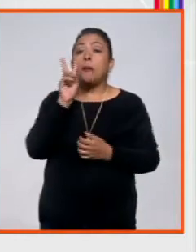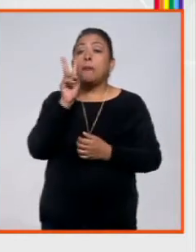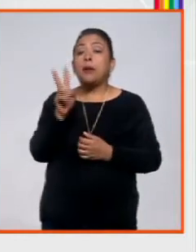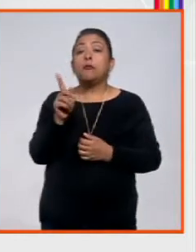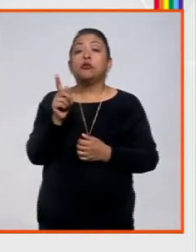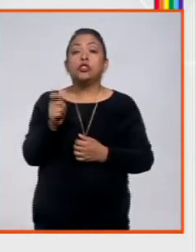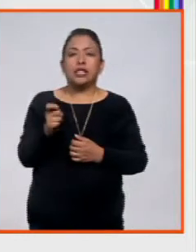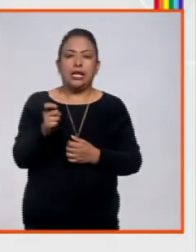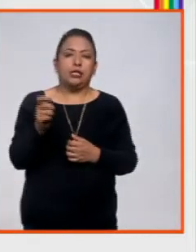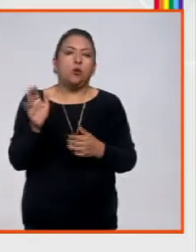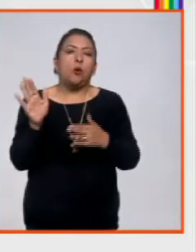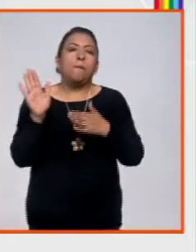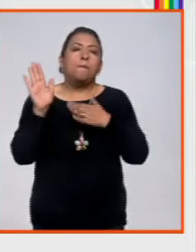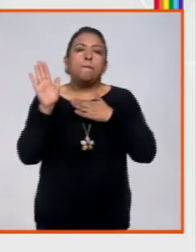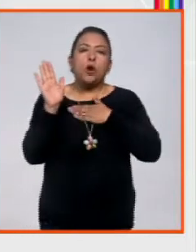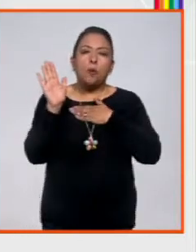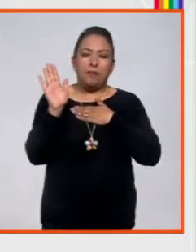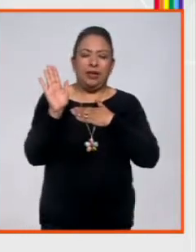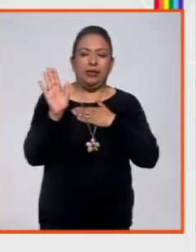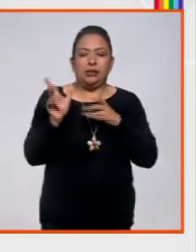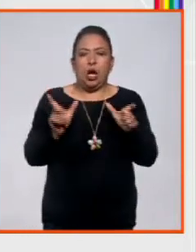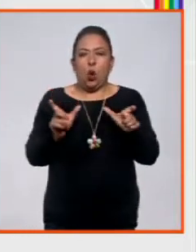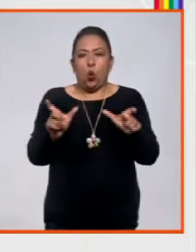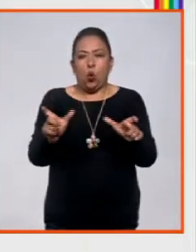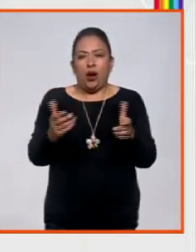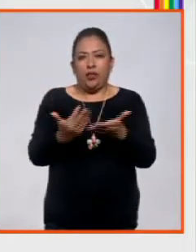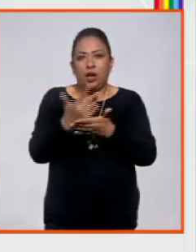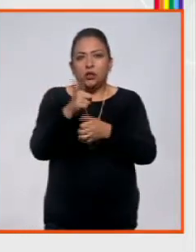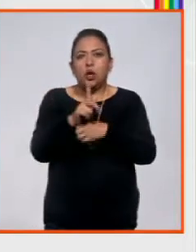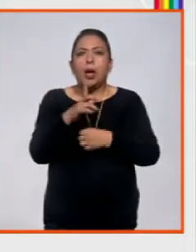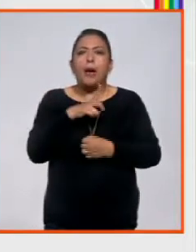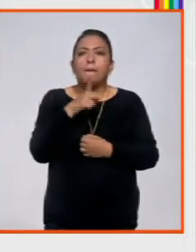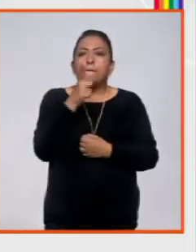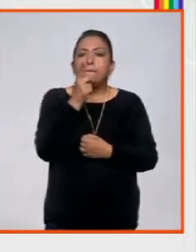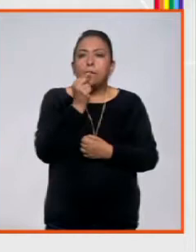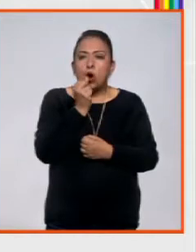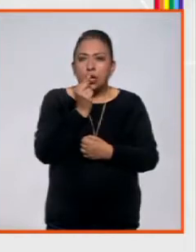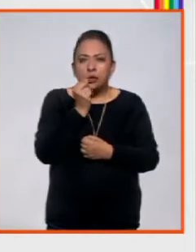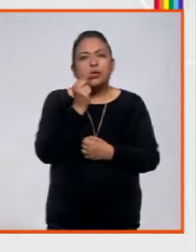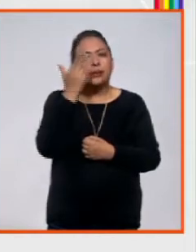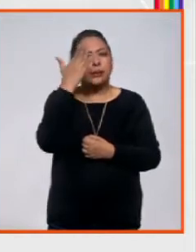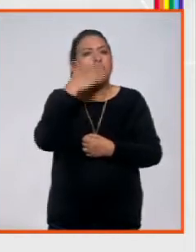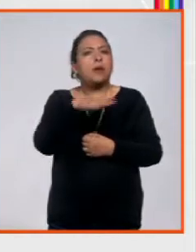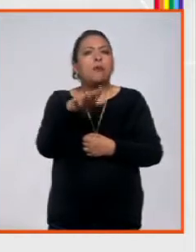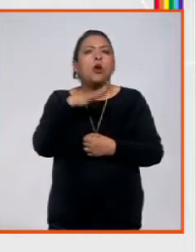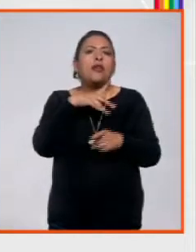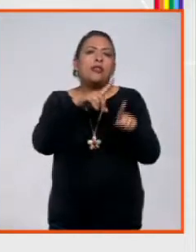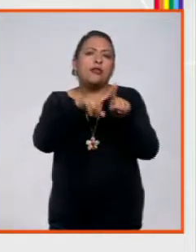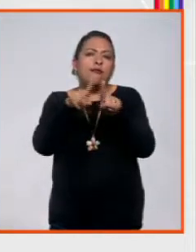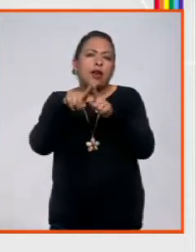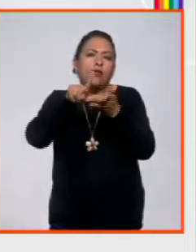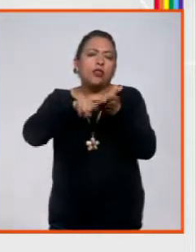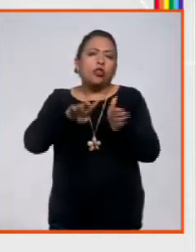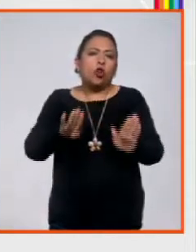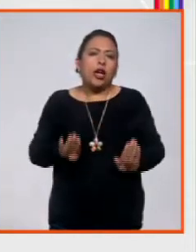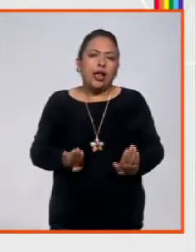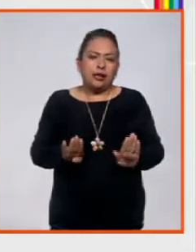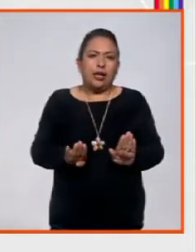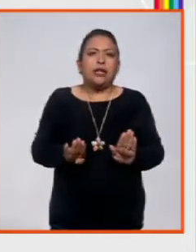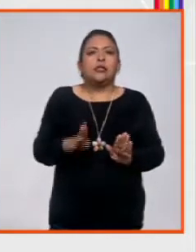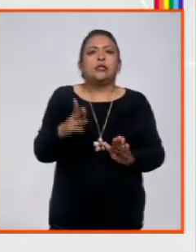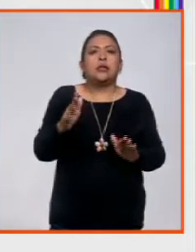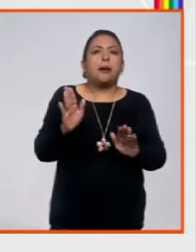de la promesa de la creación de la guardia nacional con una policía que sabemos que tiene diferentes componentes dentro de la estructura